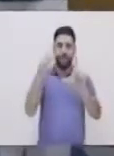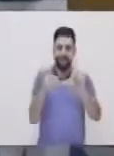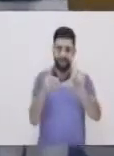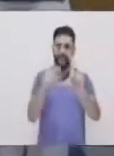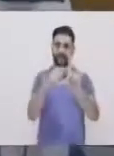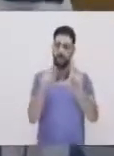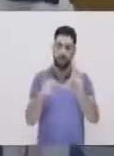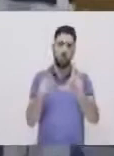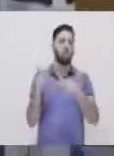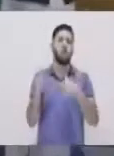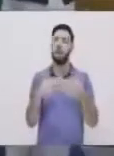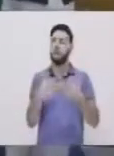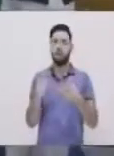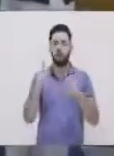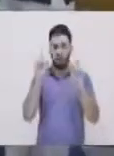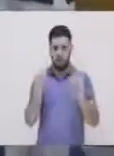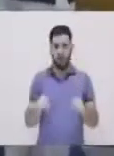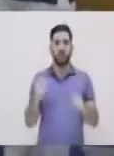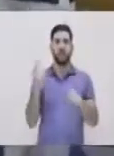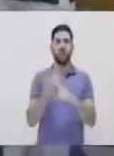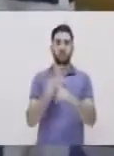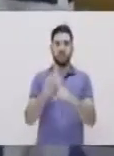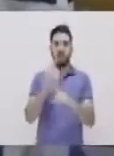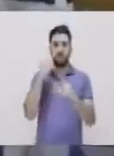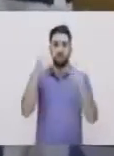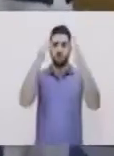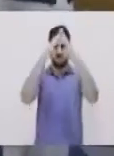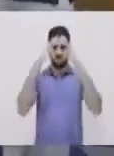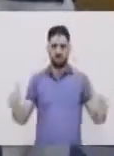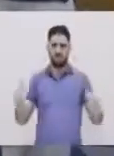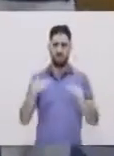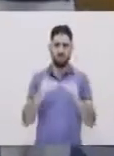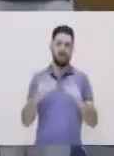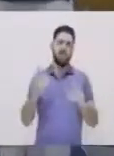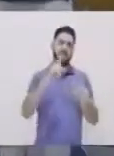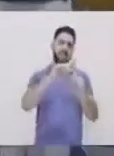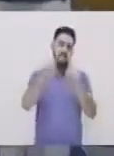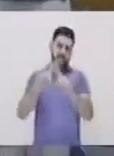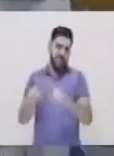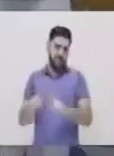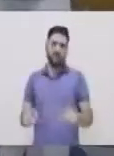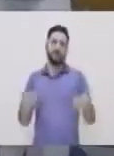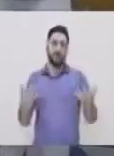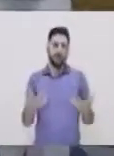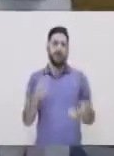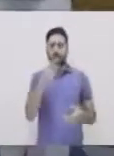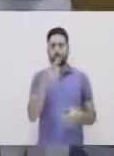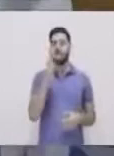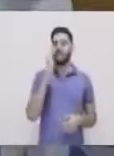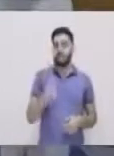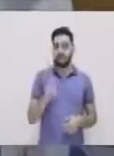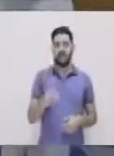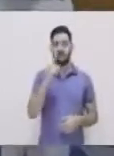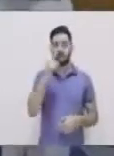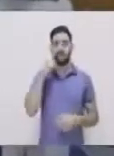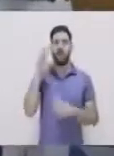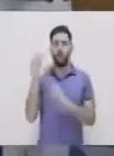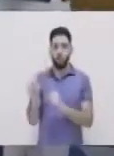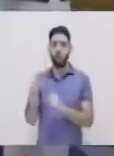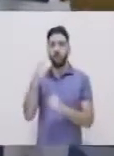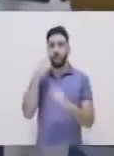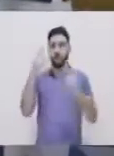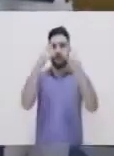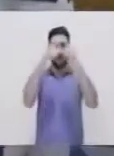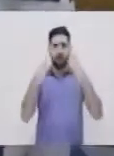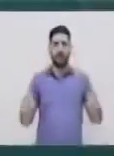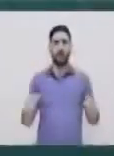porque si este ángulo recto puedo utilizar el teorema de Pitágoras o las razones trigonométricas. Entonces siempre que